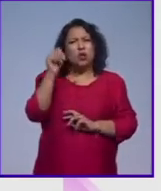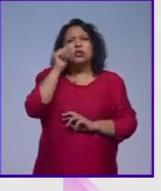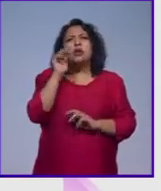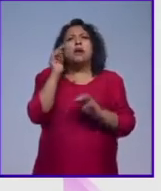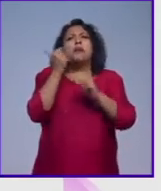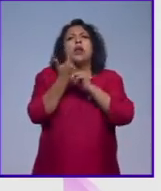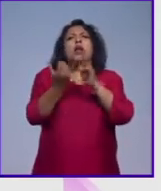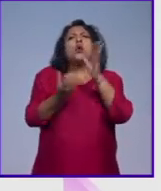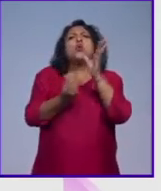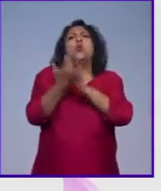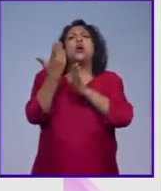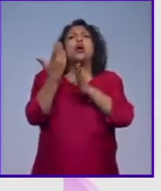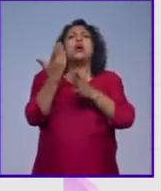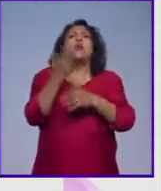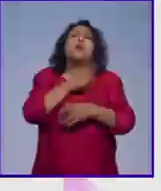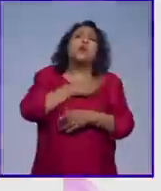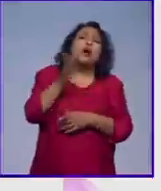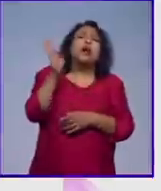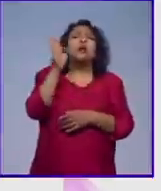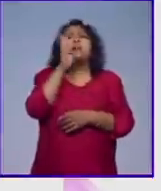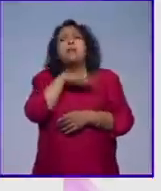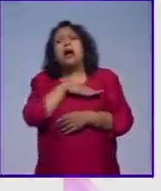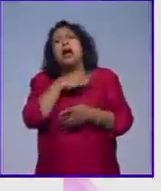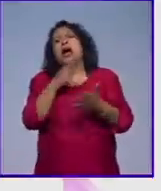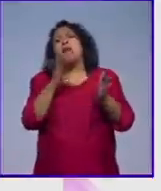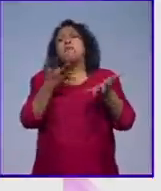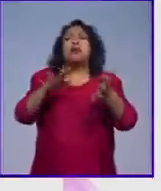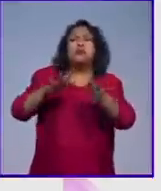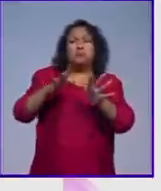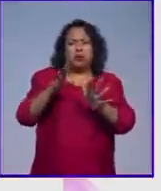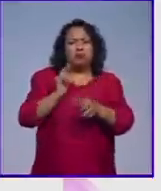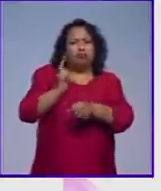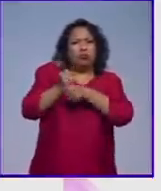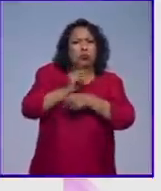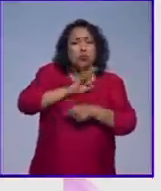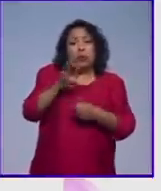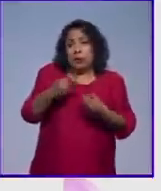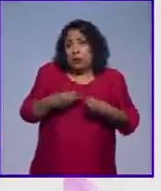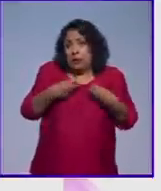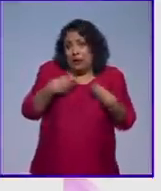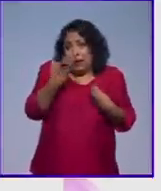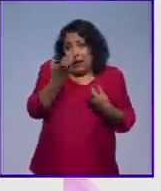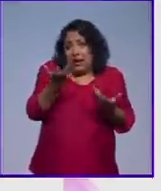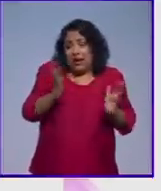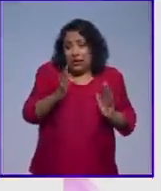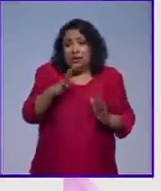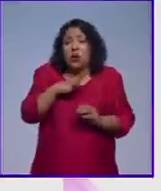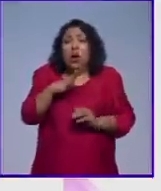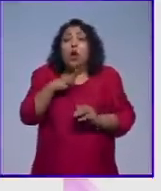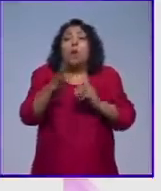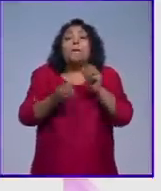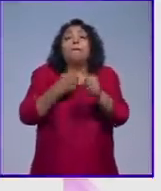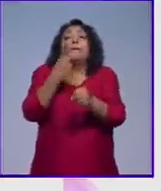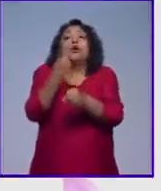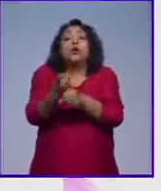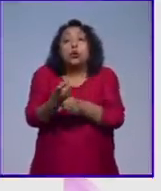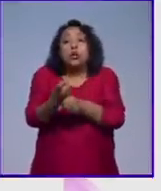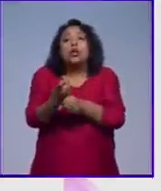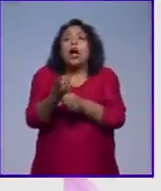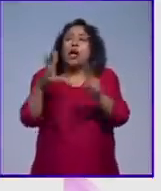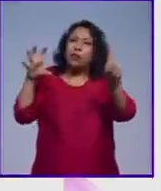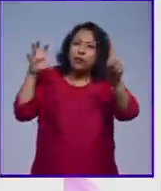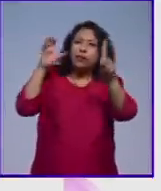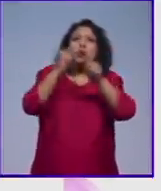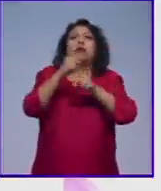nuevo que descubrir, bueno, malo o regular, y que justamente la vida nos ofrece la oportunidad y el